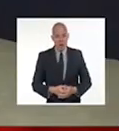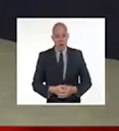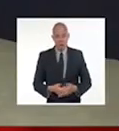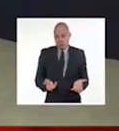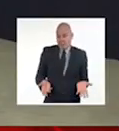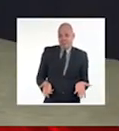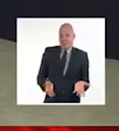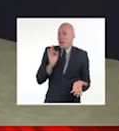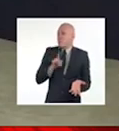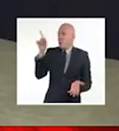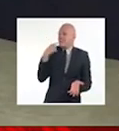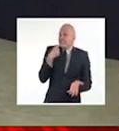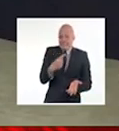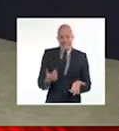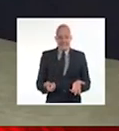de números de votos,